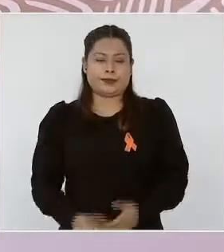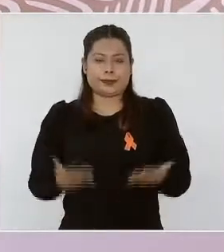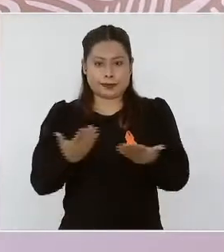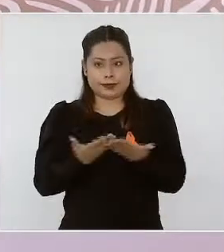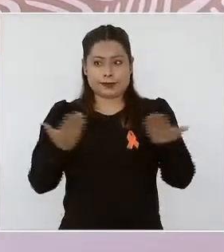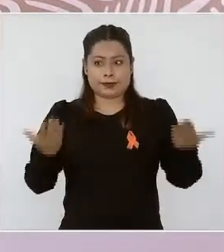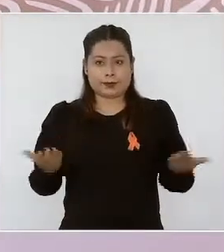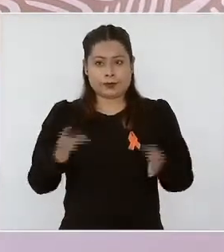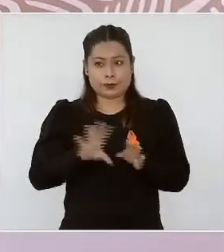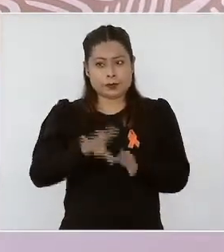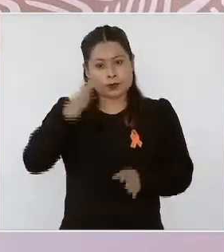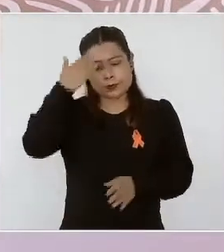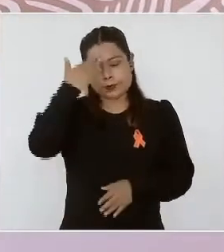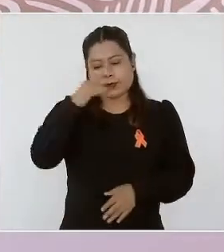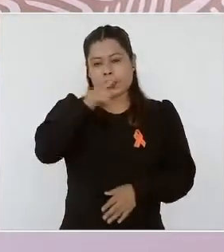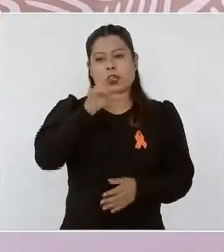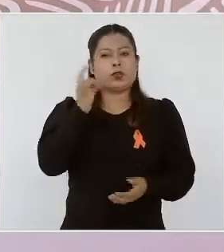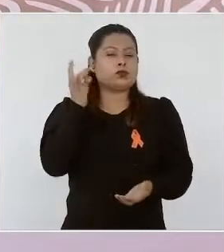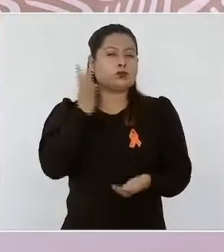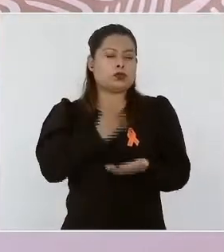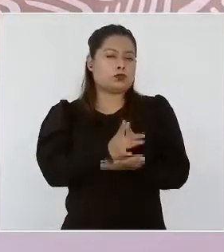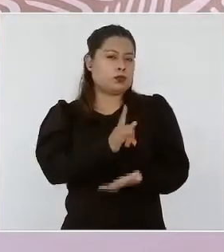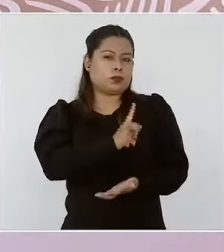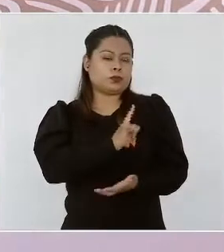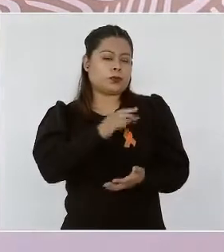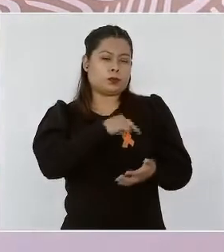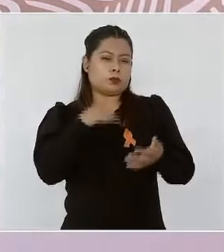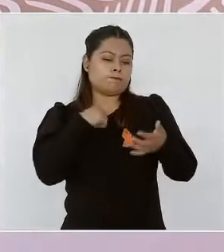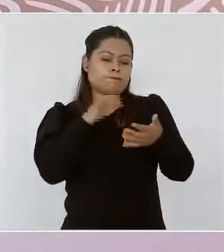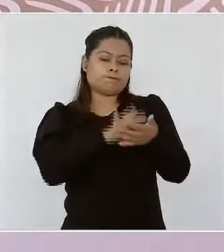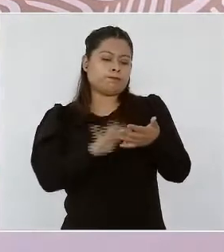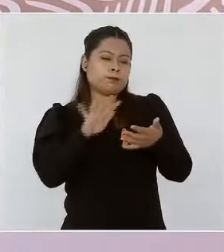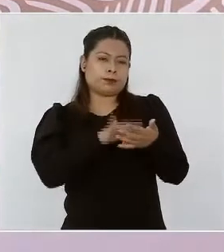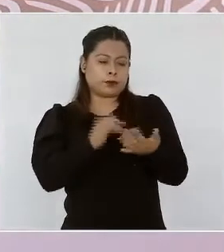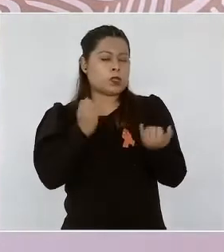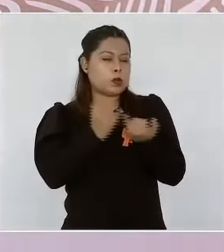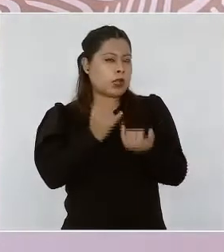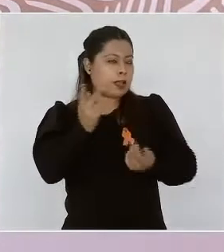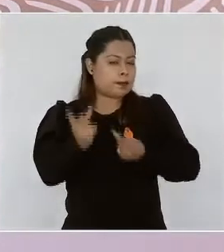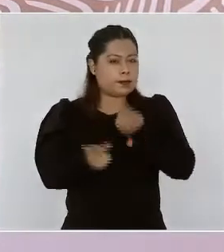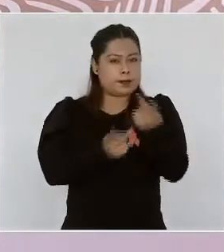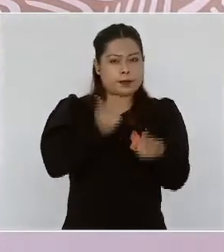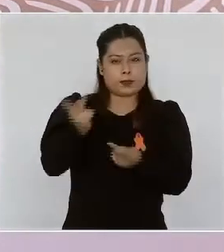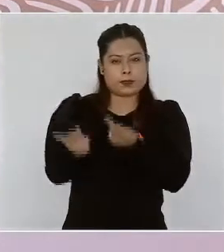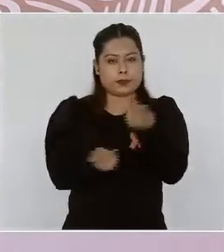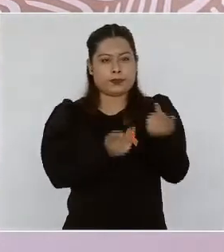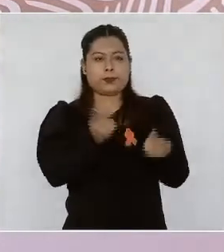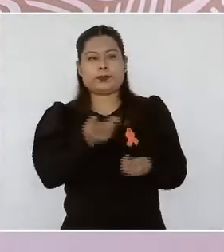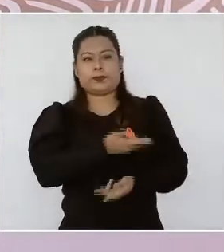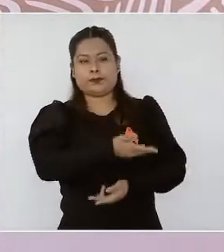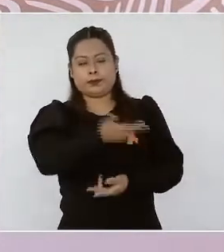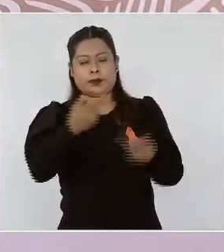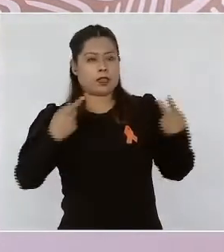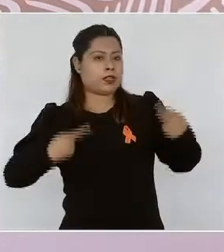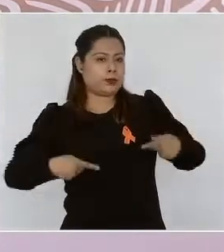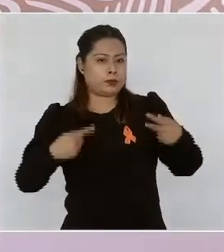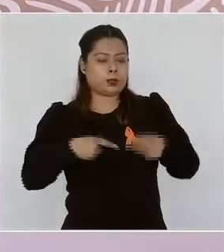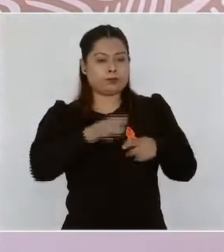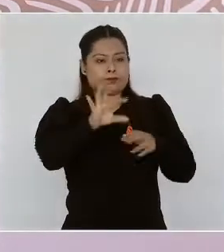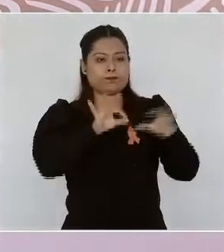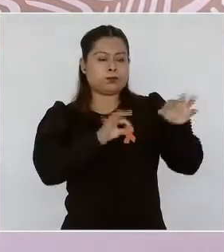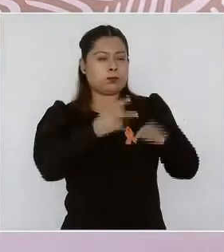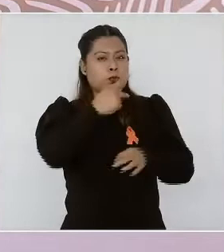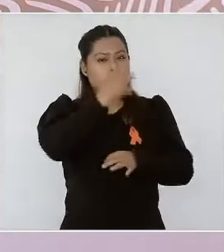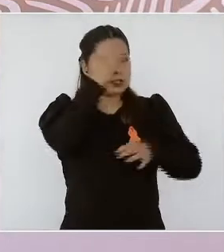bueno, como habrán notado, no solamente estamos leyendo, también estamos preguntándole a nuestro panel, a algunas personas que hemos elegido sobre